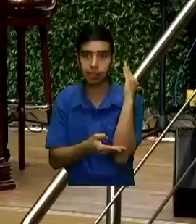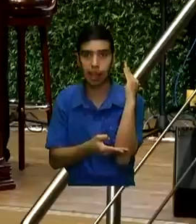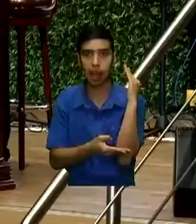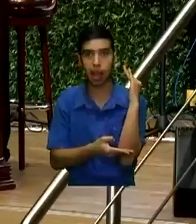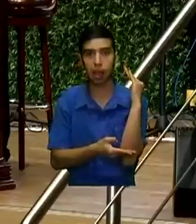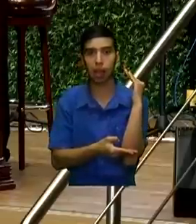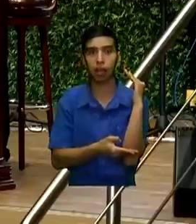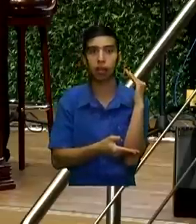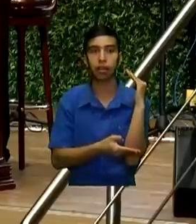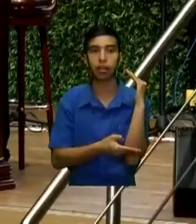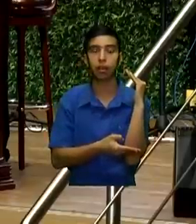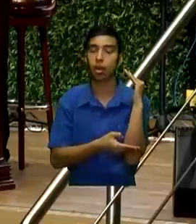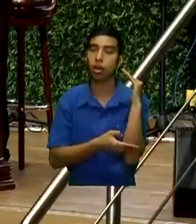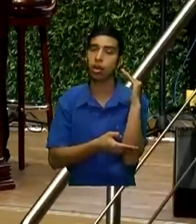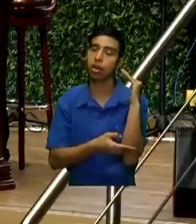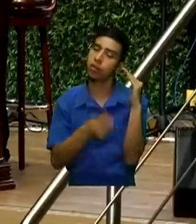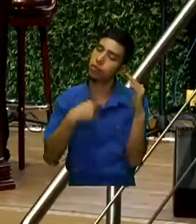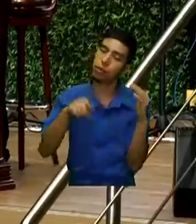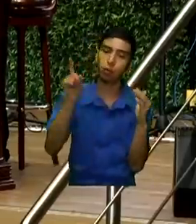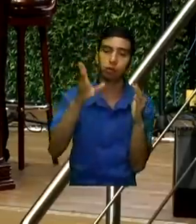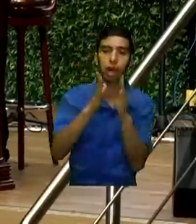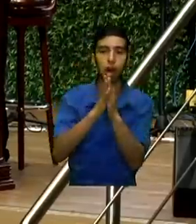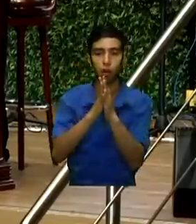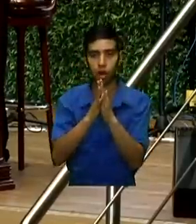agarrar porque no la podíamos dejar así.